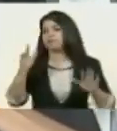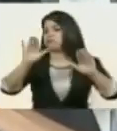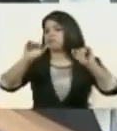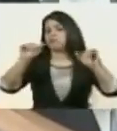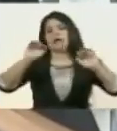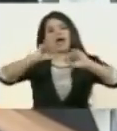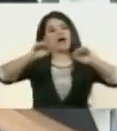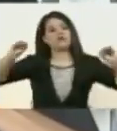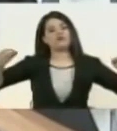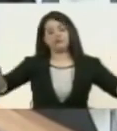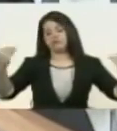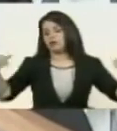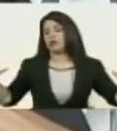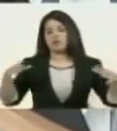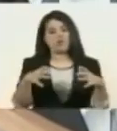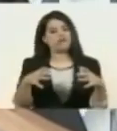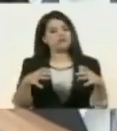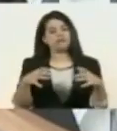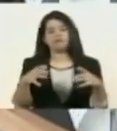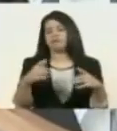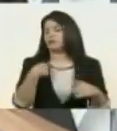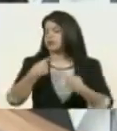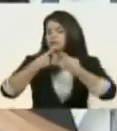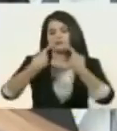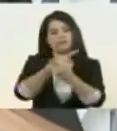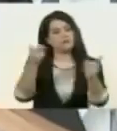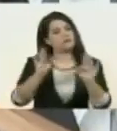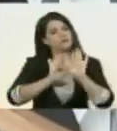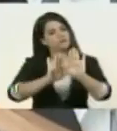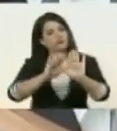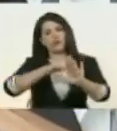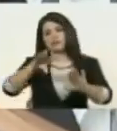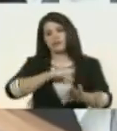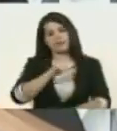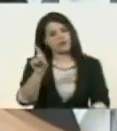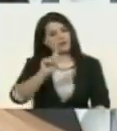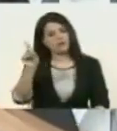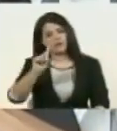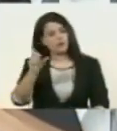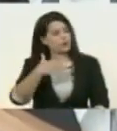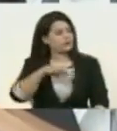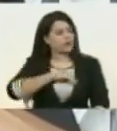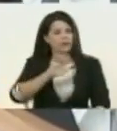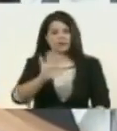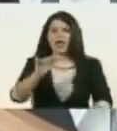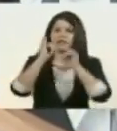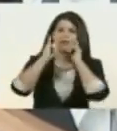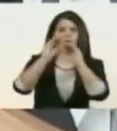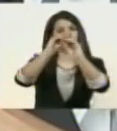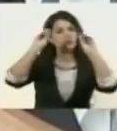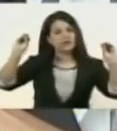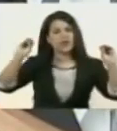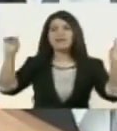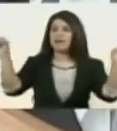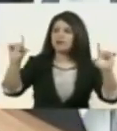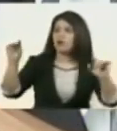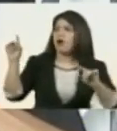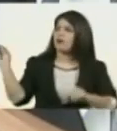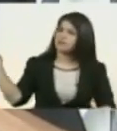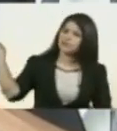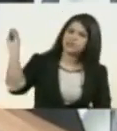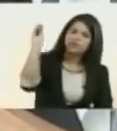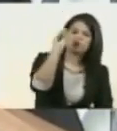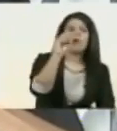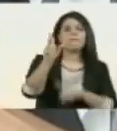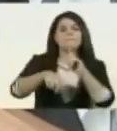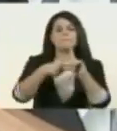asamblea para manifestar su repudio ante estos ataques, para denunciar, primero ante los medios de comunicación y